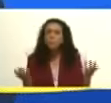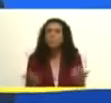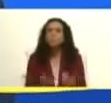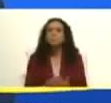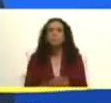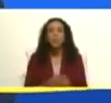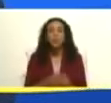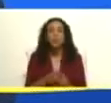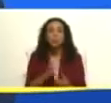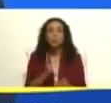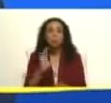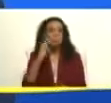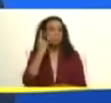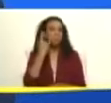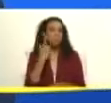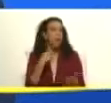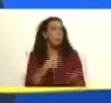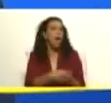los impuestos.